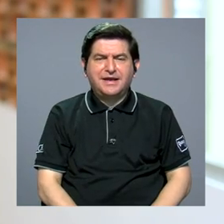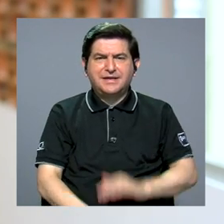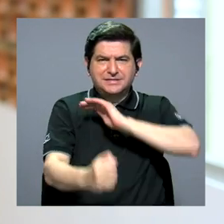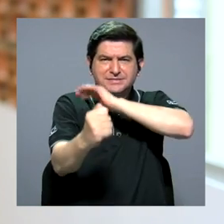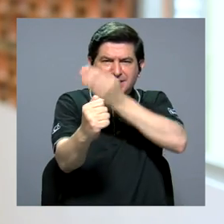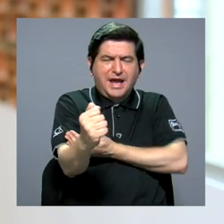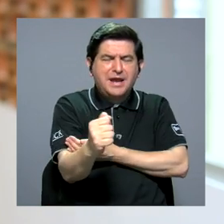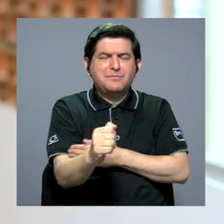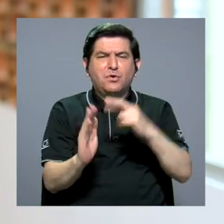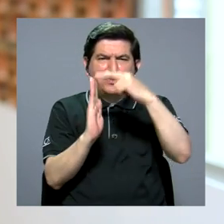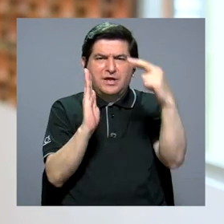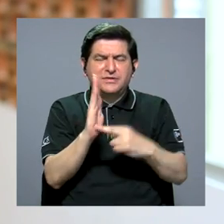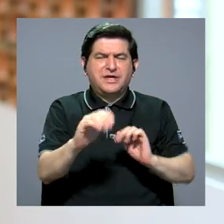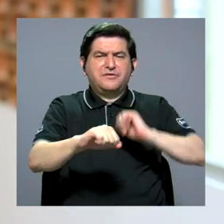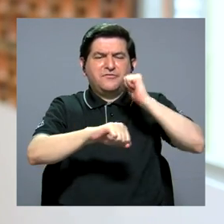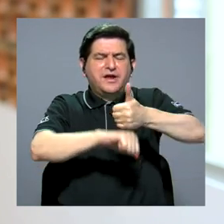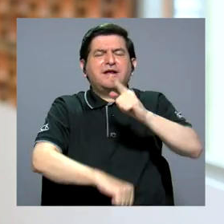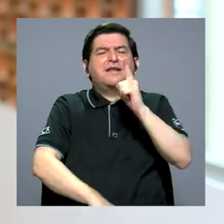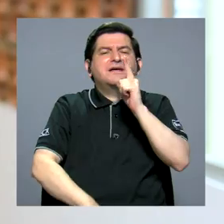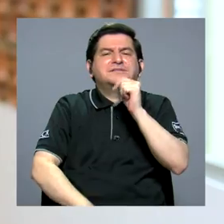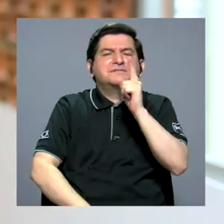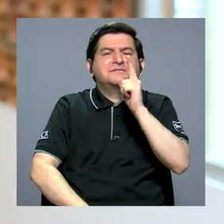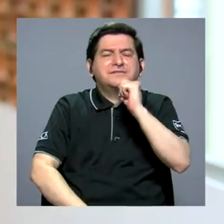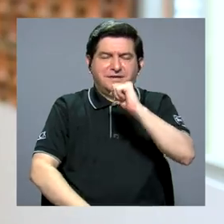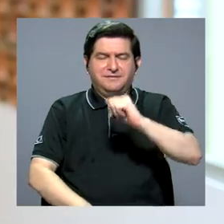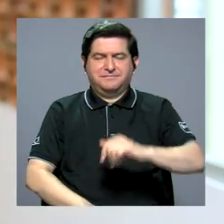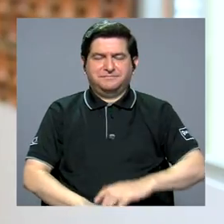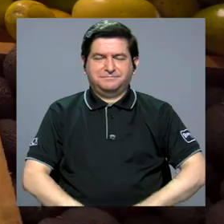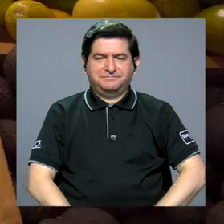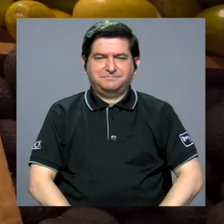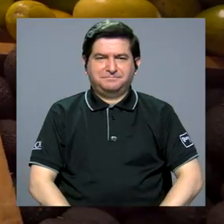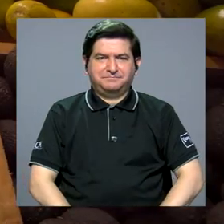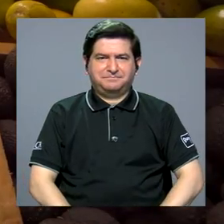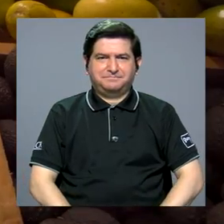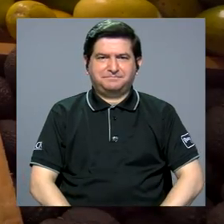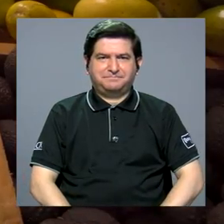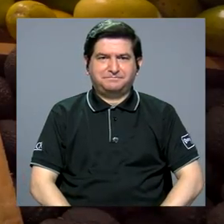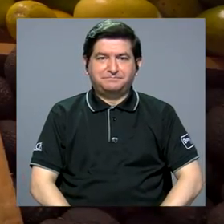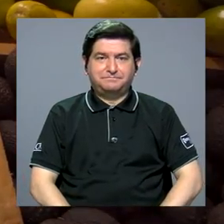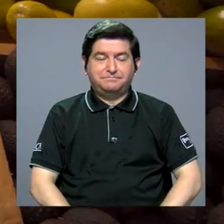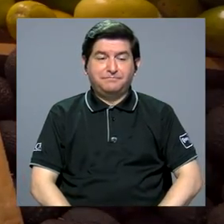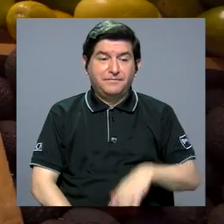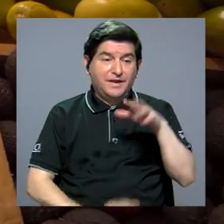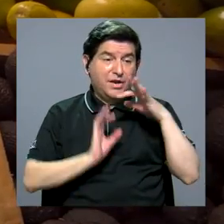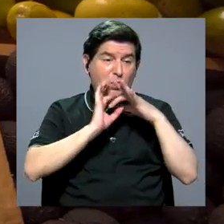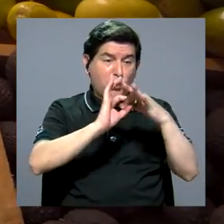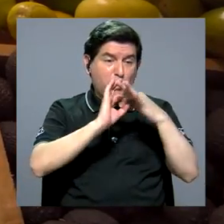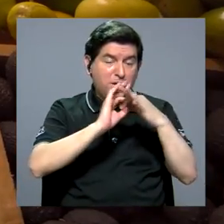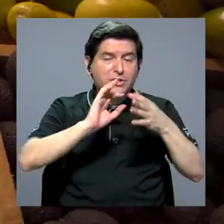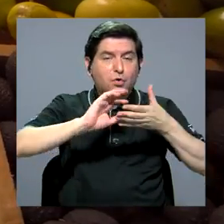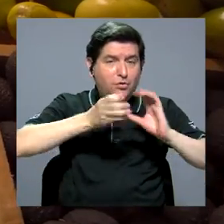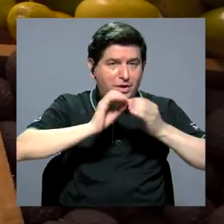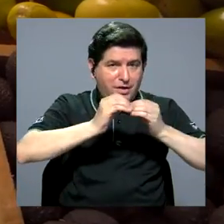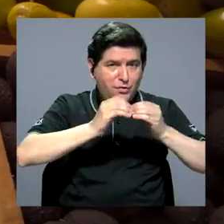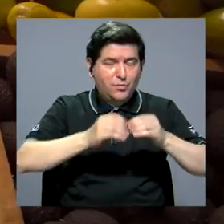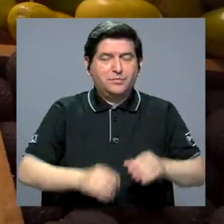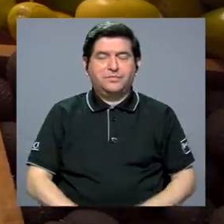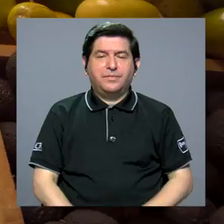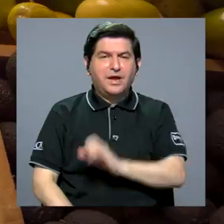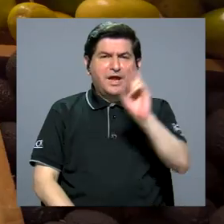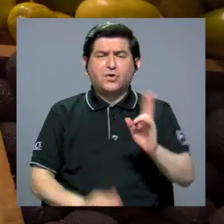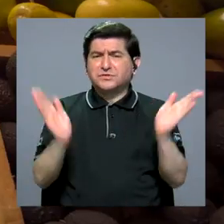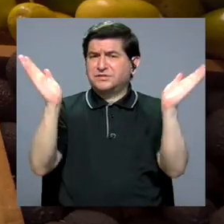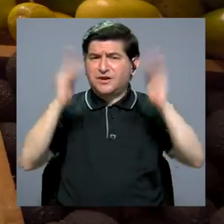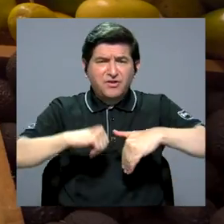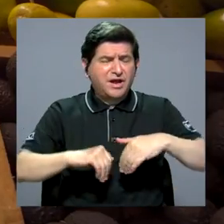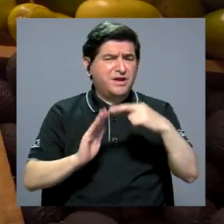de gobernanza, que es quien pone, por decirlo así, las condiciones o las reglas del juego. Y eso está muy vinculado a volumen. En Costa